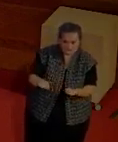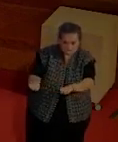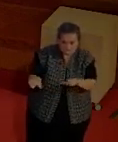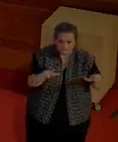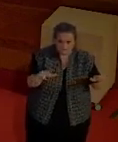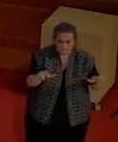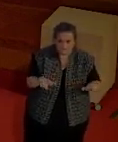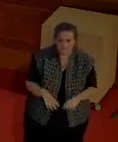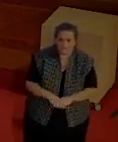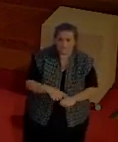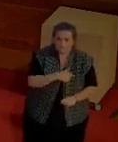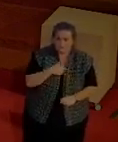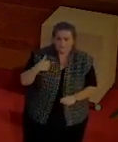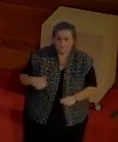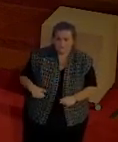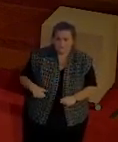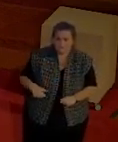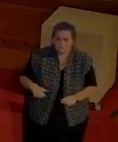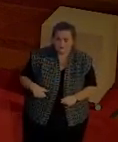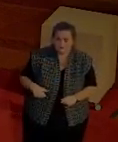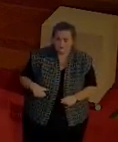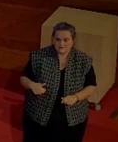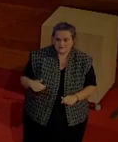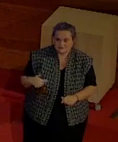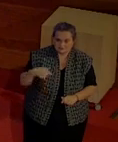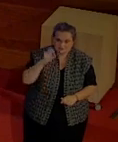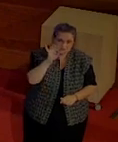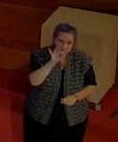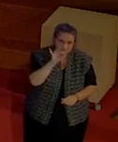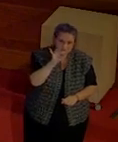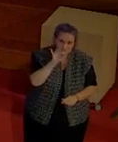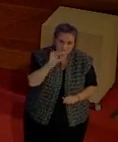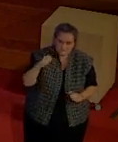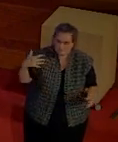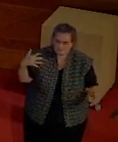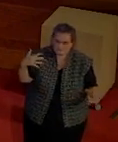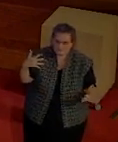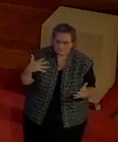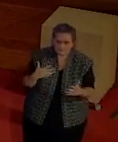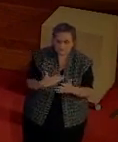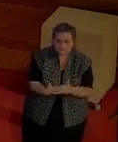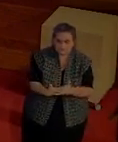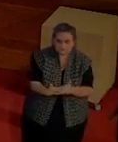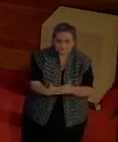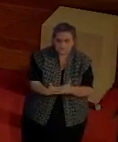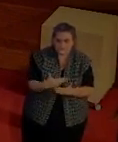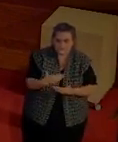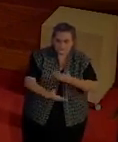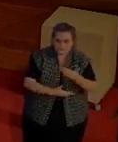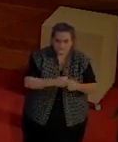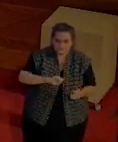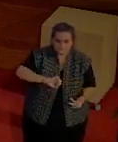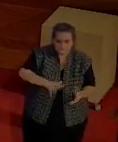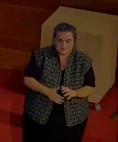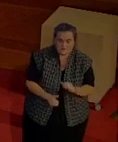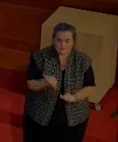escenario china cuando ya en estas en lo que llevamos de siglo eh intensifica este proceso